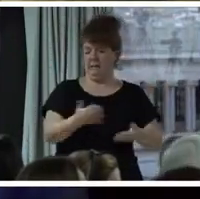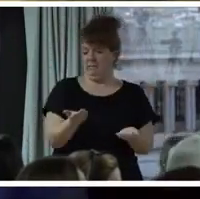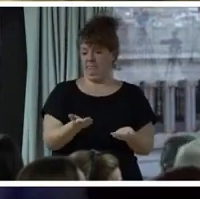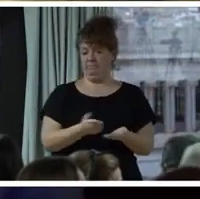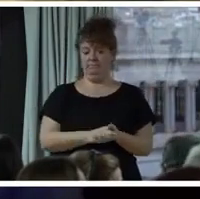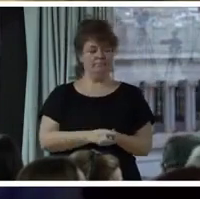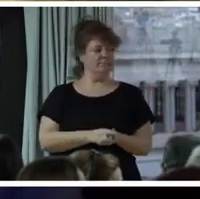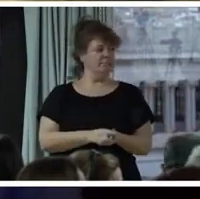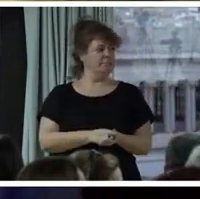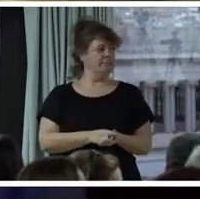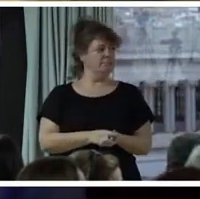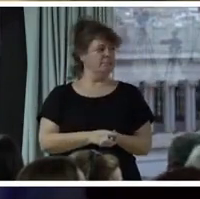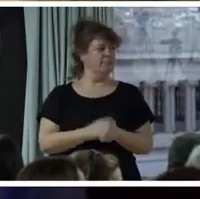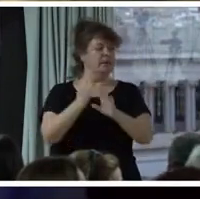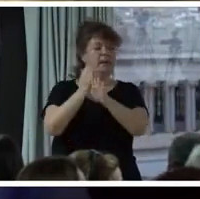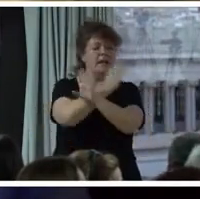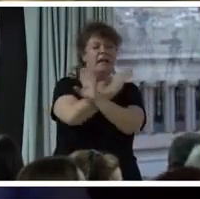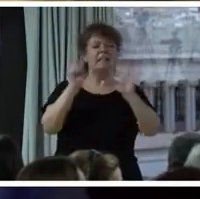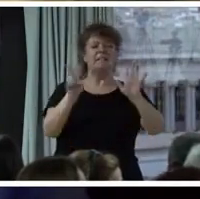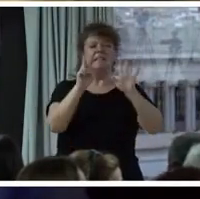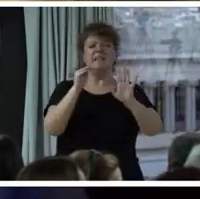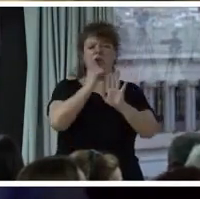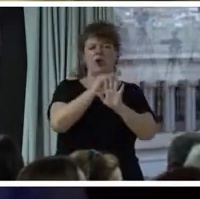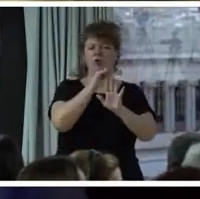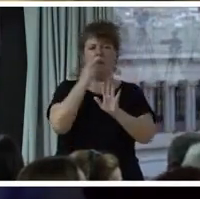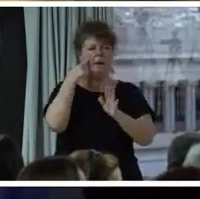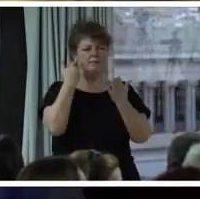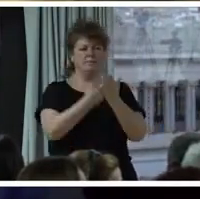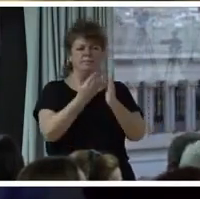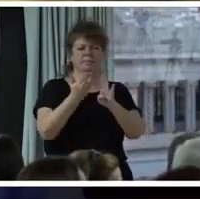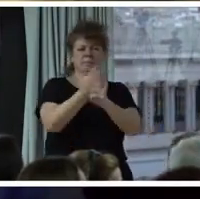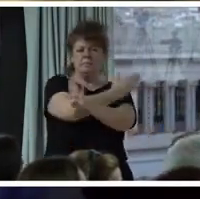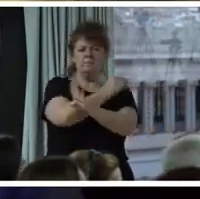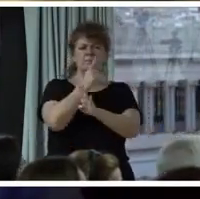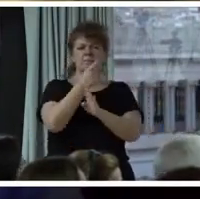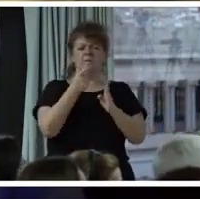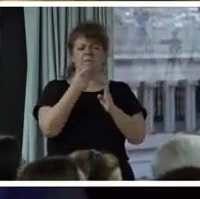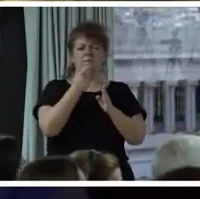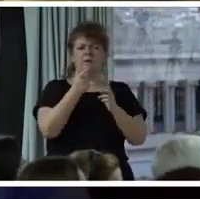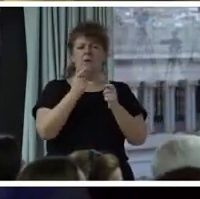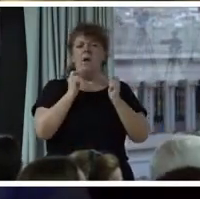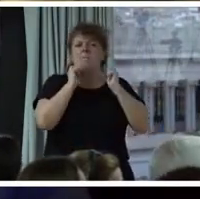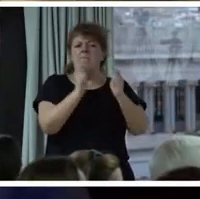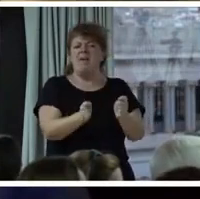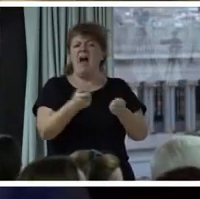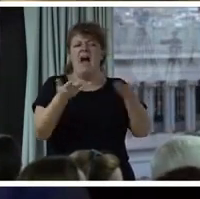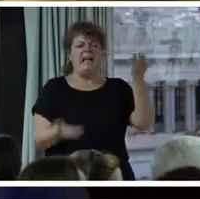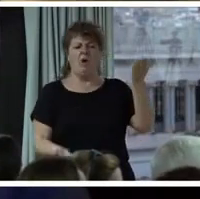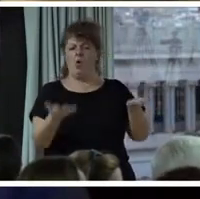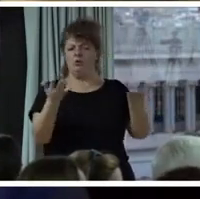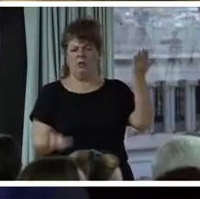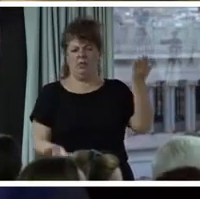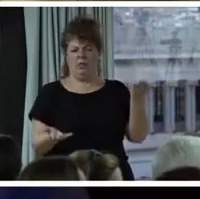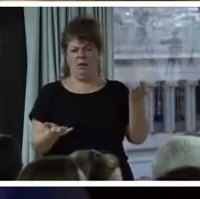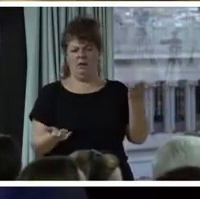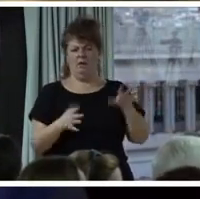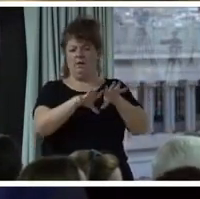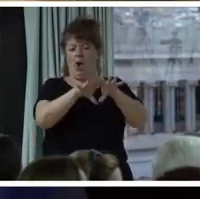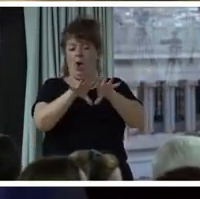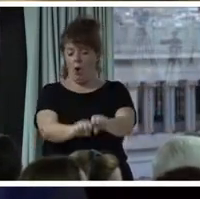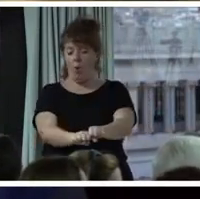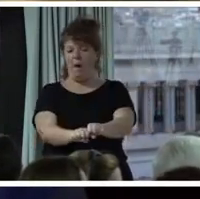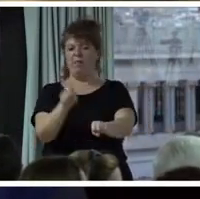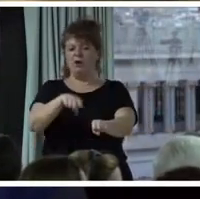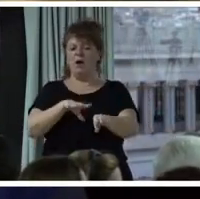octubre ilustra como la práctica nacional perpetúa la justicia poner fin a la ocupación y